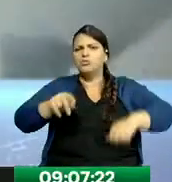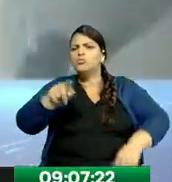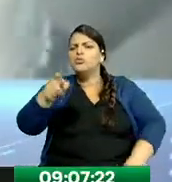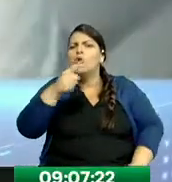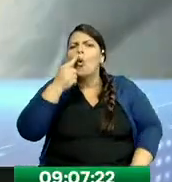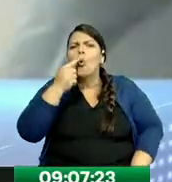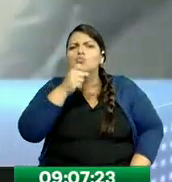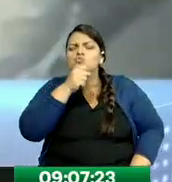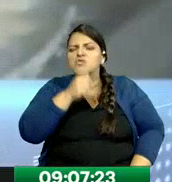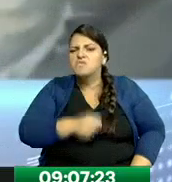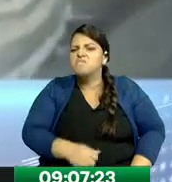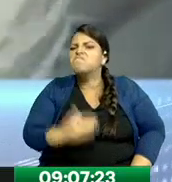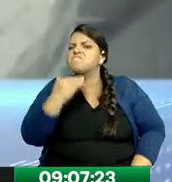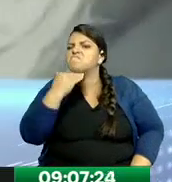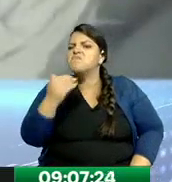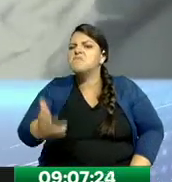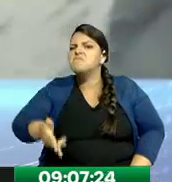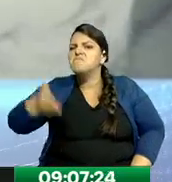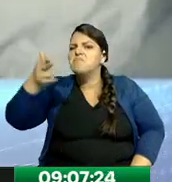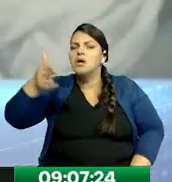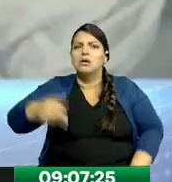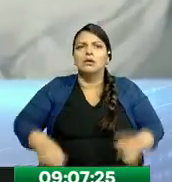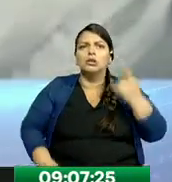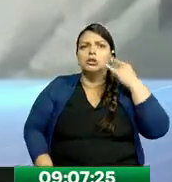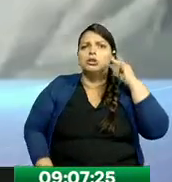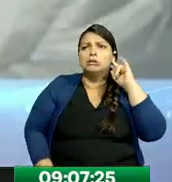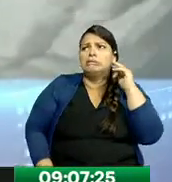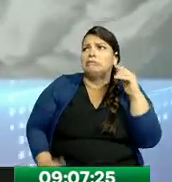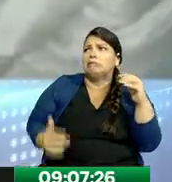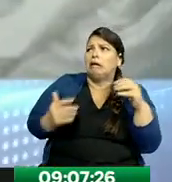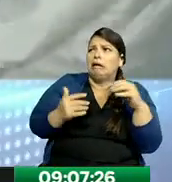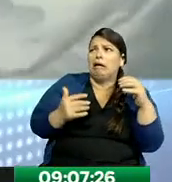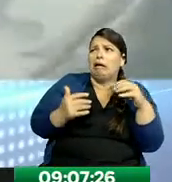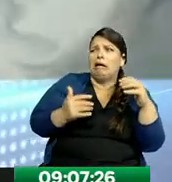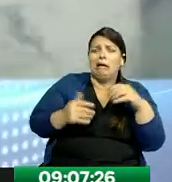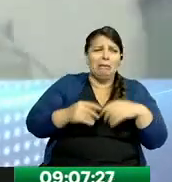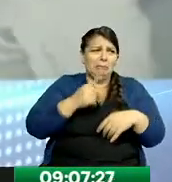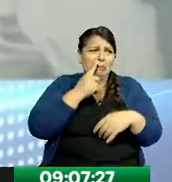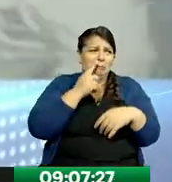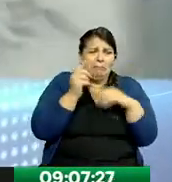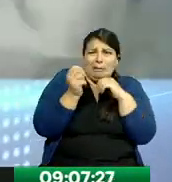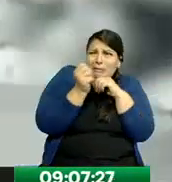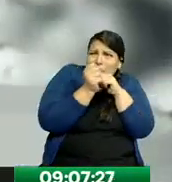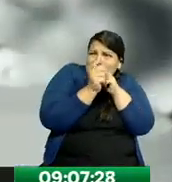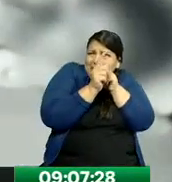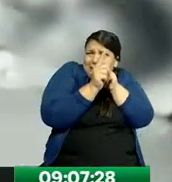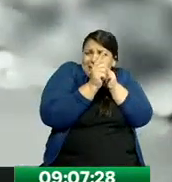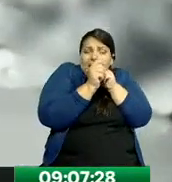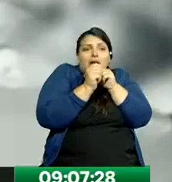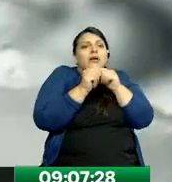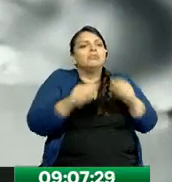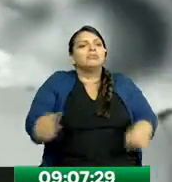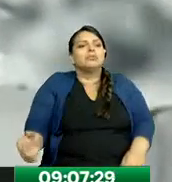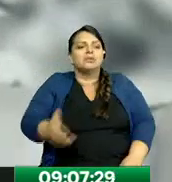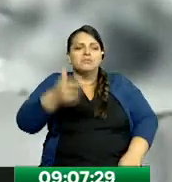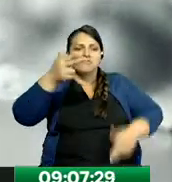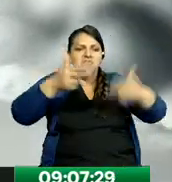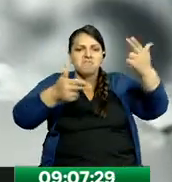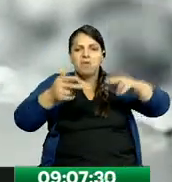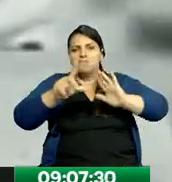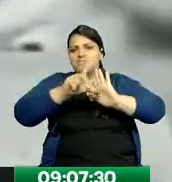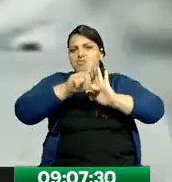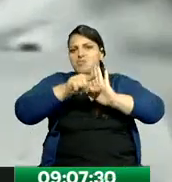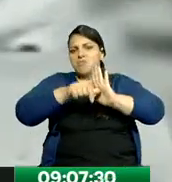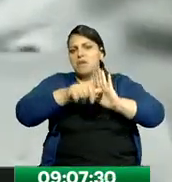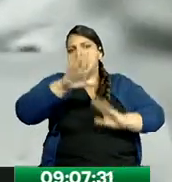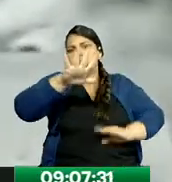le apunta, le encañona al conductor y le obliga a parar la marcha del vehículo para que suban los otros 2 individuos. El asalto duró más de 5